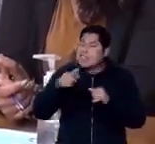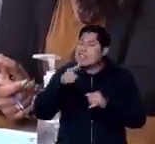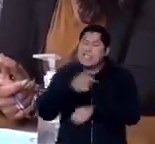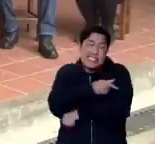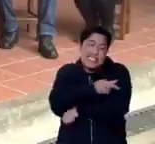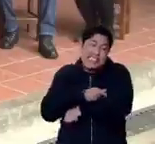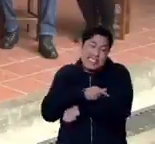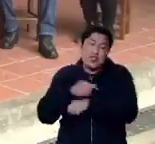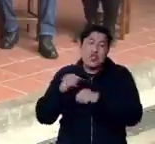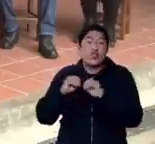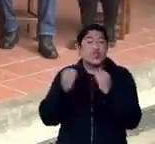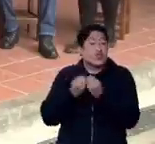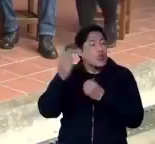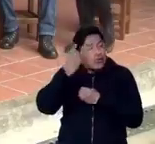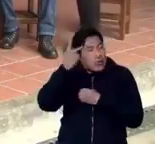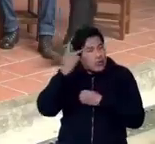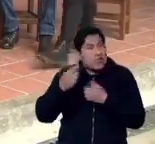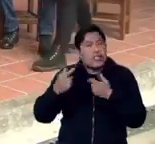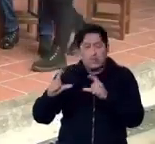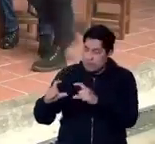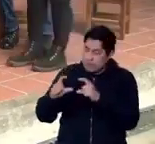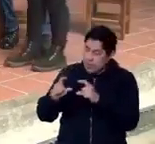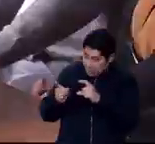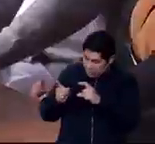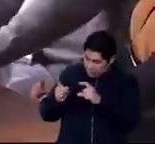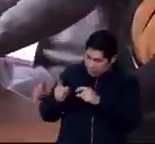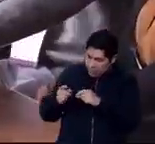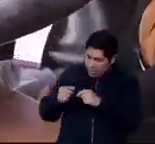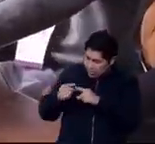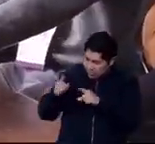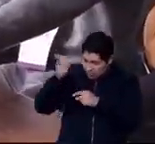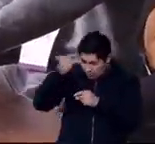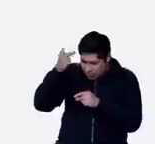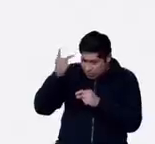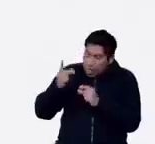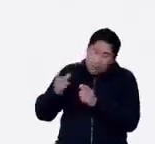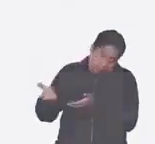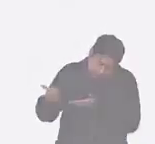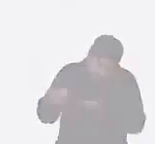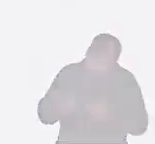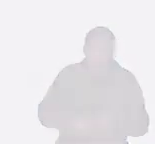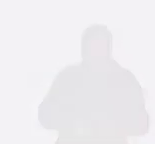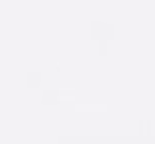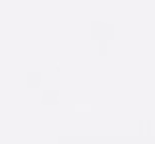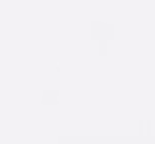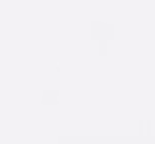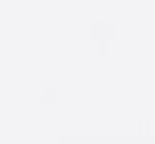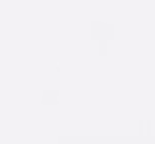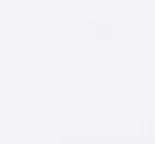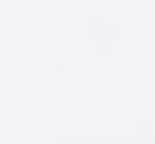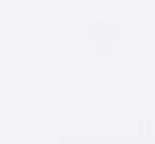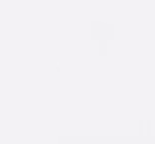hacerlo las delegadas o los delegados de las organizaciones políticas acreditados a la mesa.